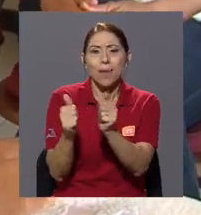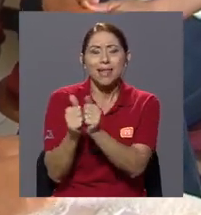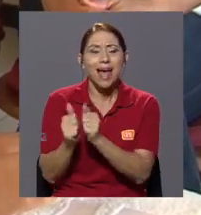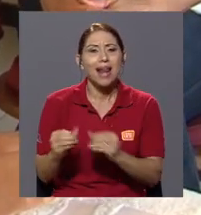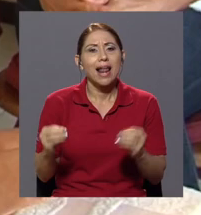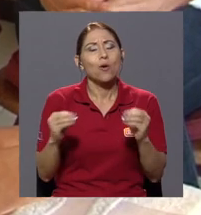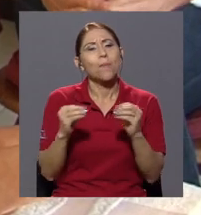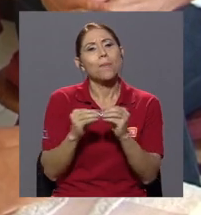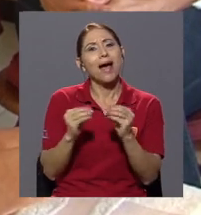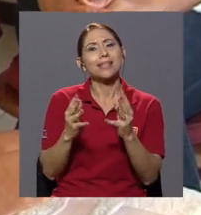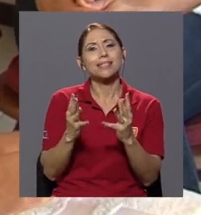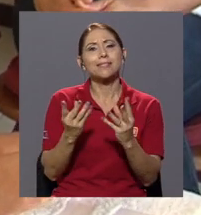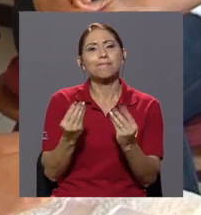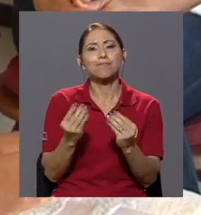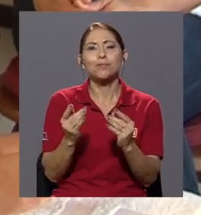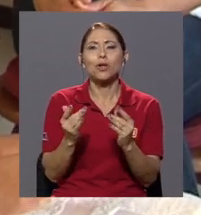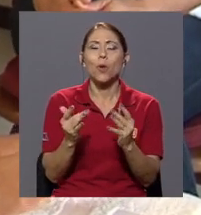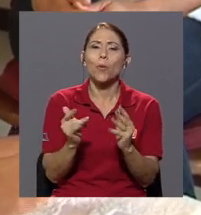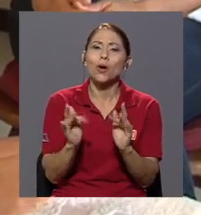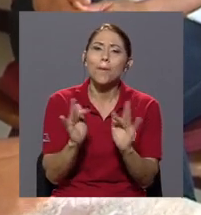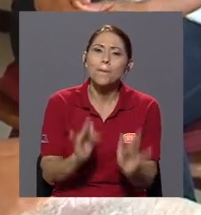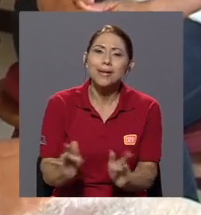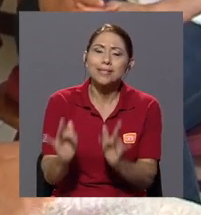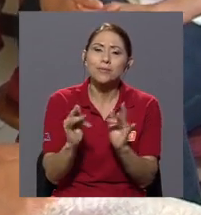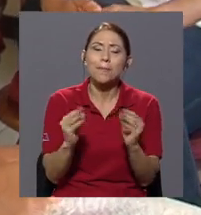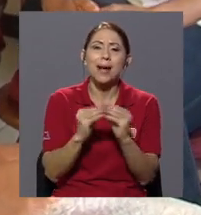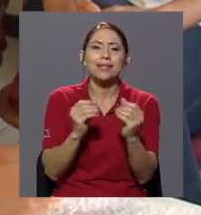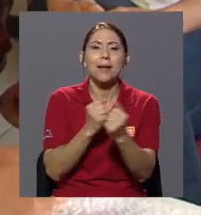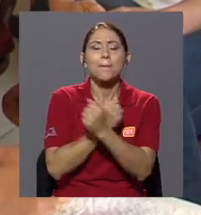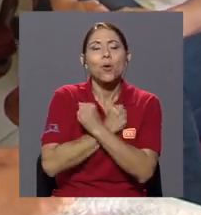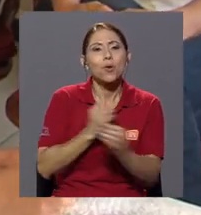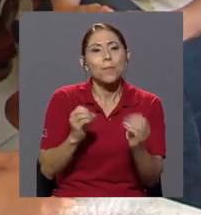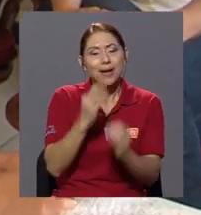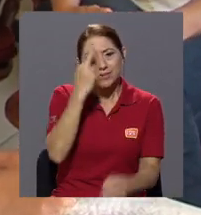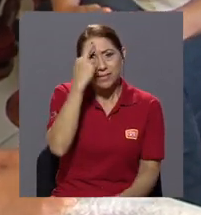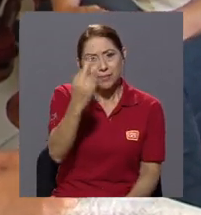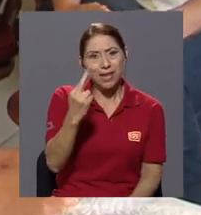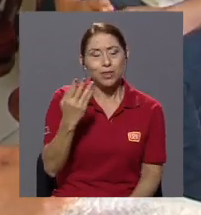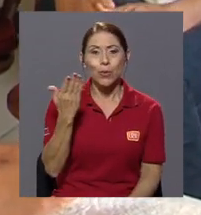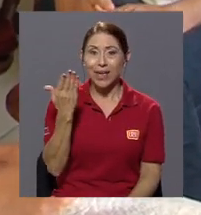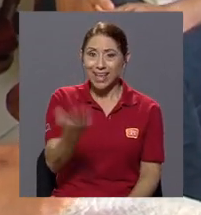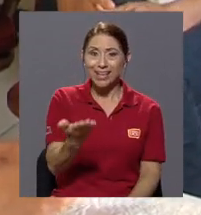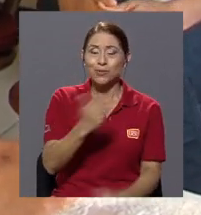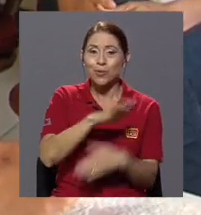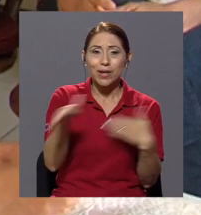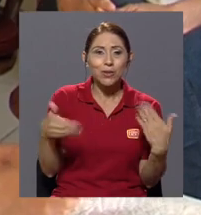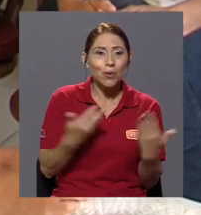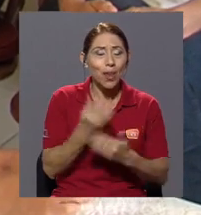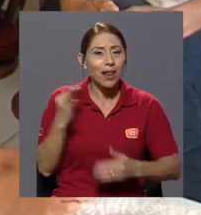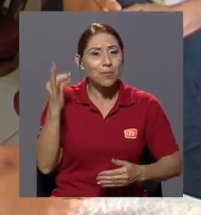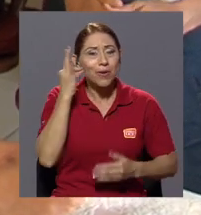con más compasión más amor más respeto eso es lo que todas las mujeres queremos